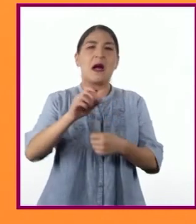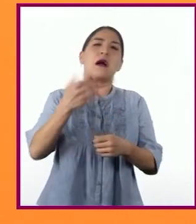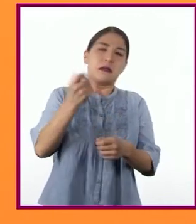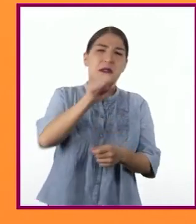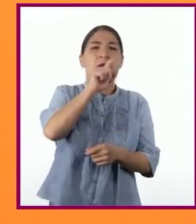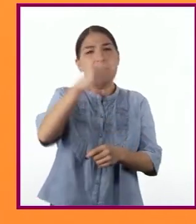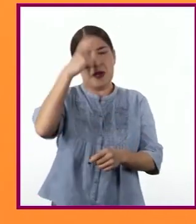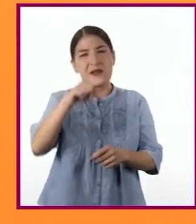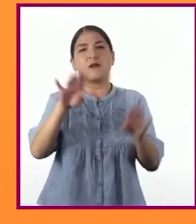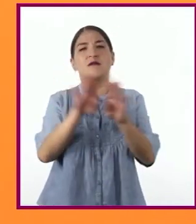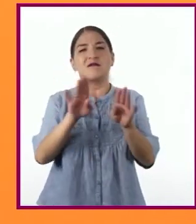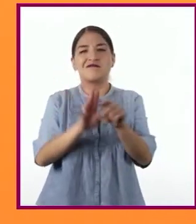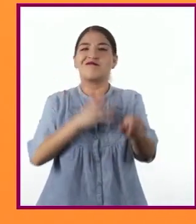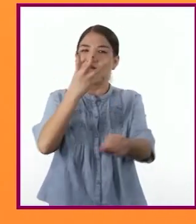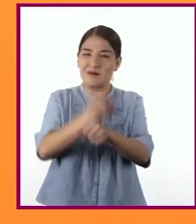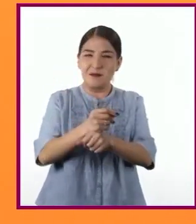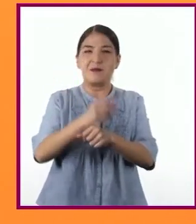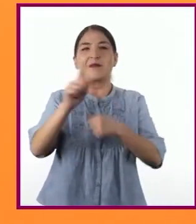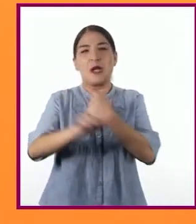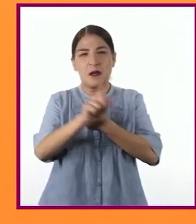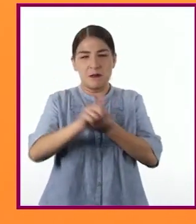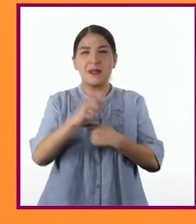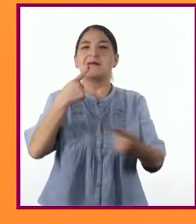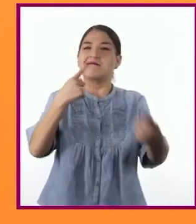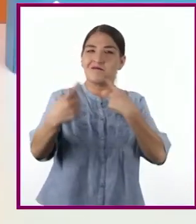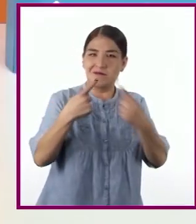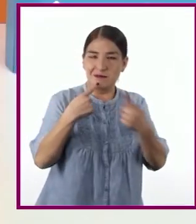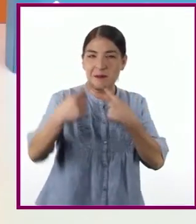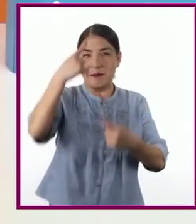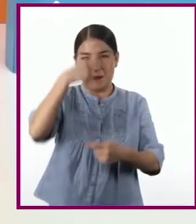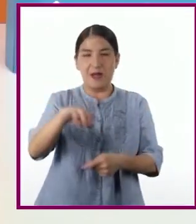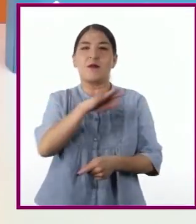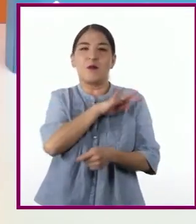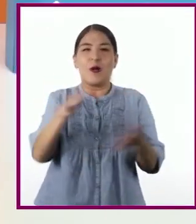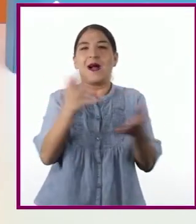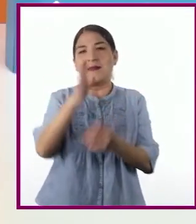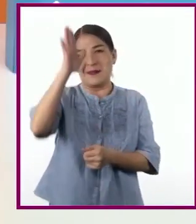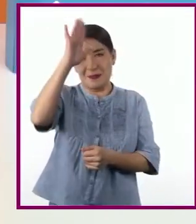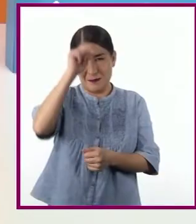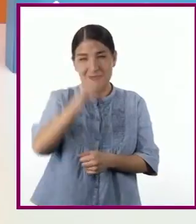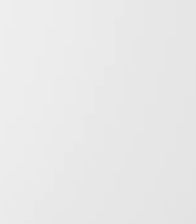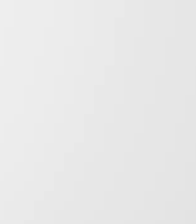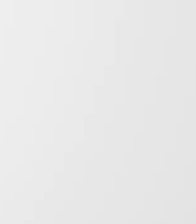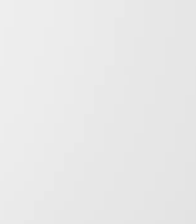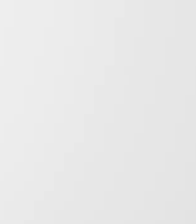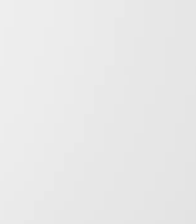siempre está la posibilidad del diálogo para celebrar acuerdos. ¡Hasta la próxima!